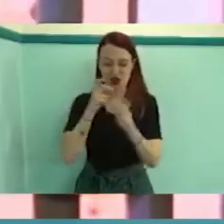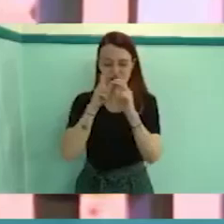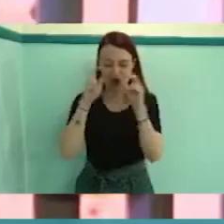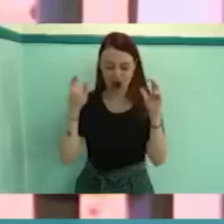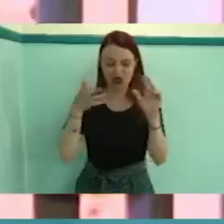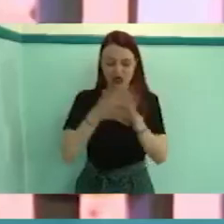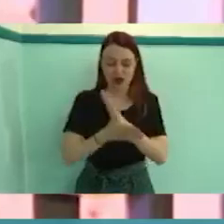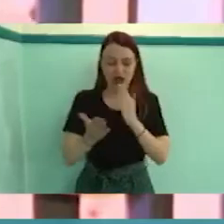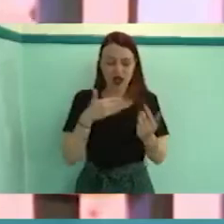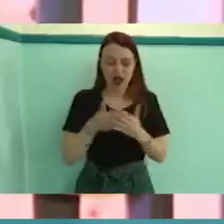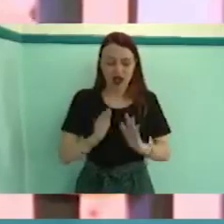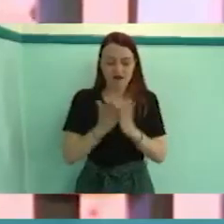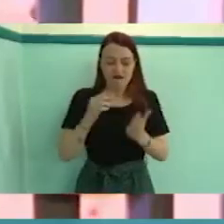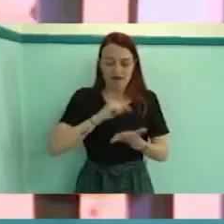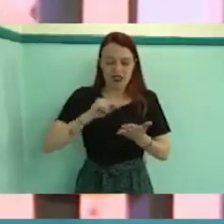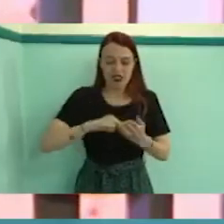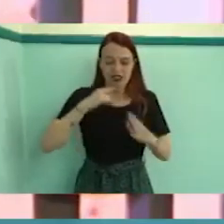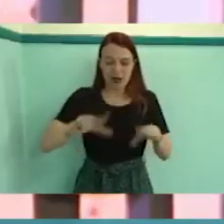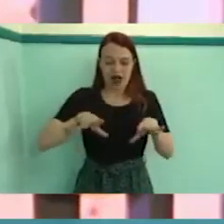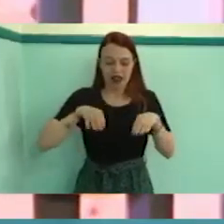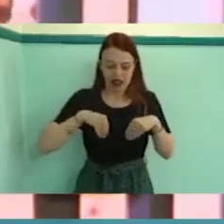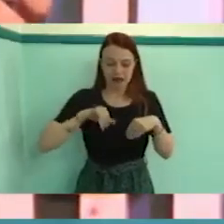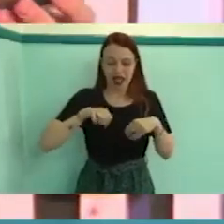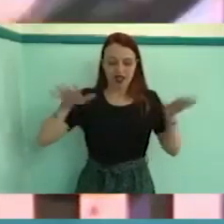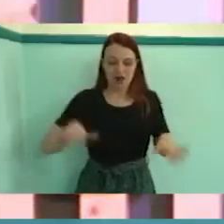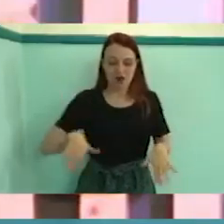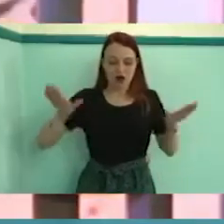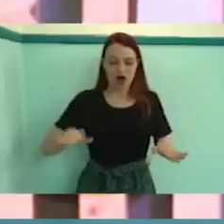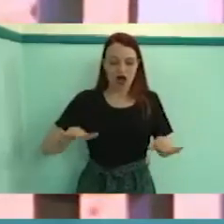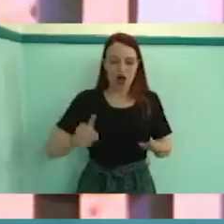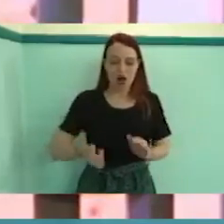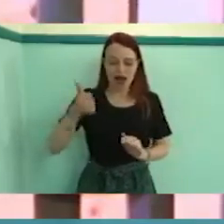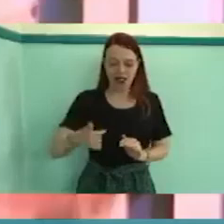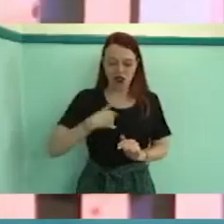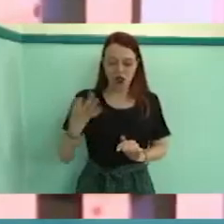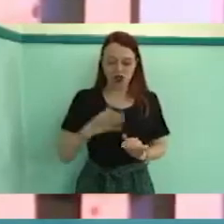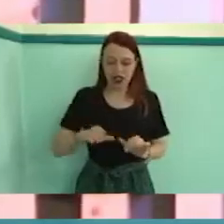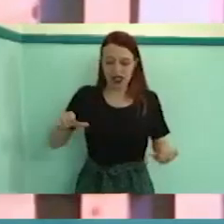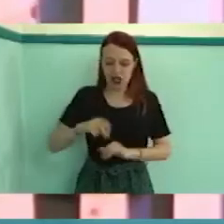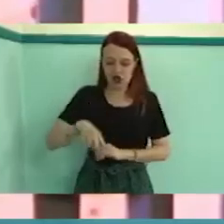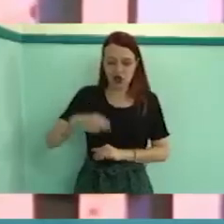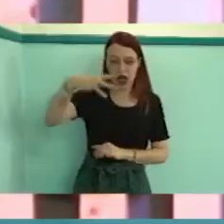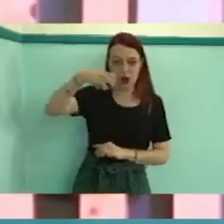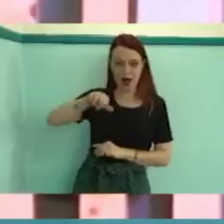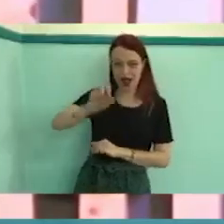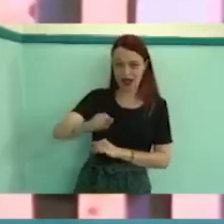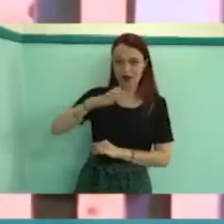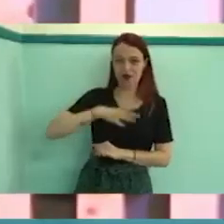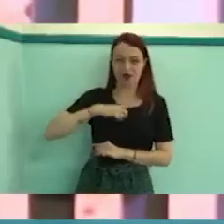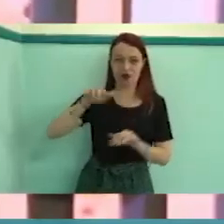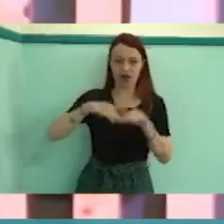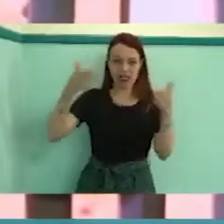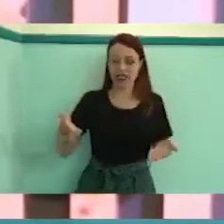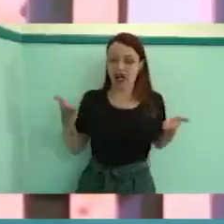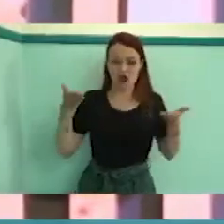vuela y más yo que nunca Bueno pues Mara este escenario este centro insular de juventud es